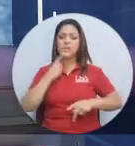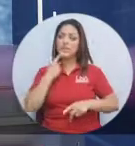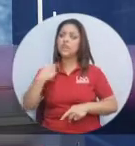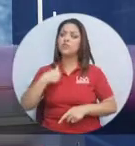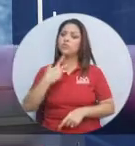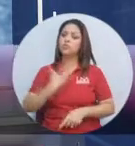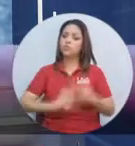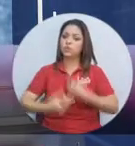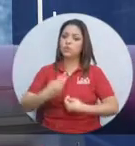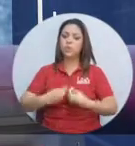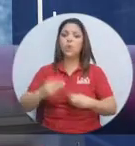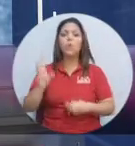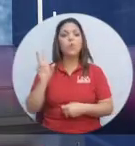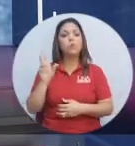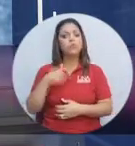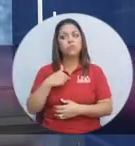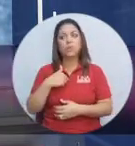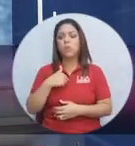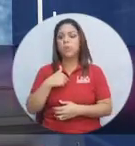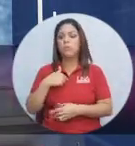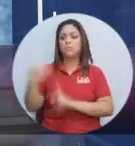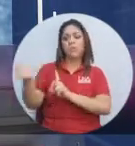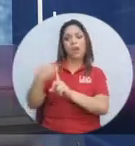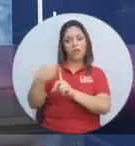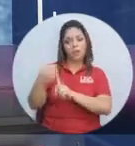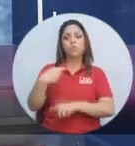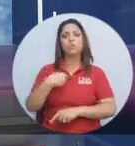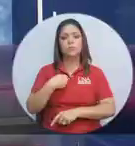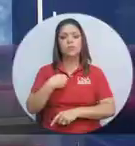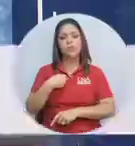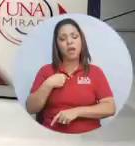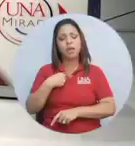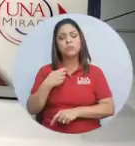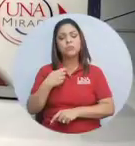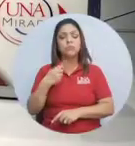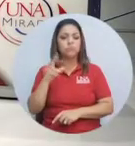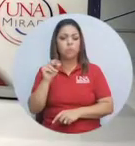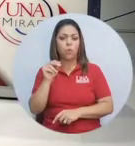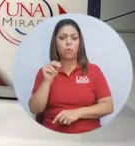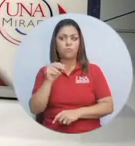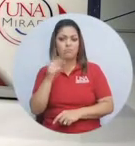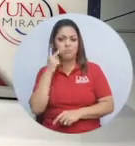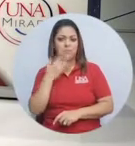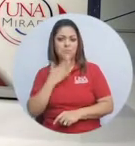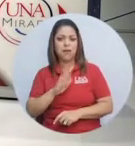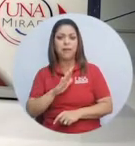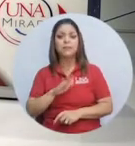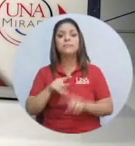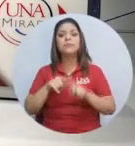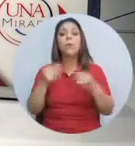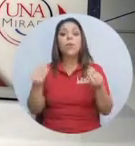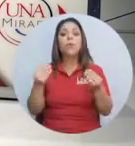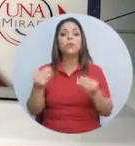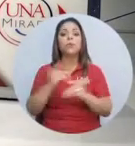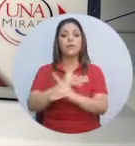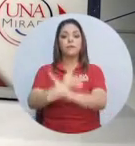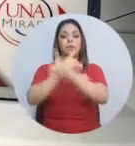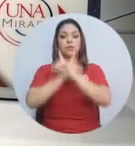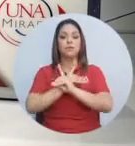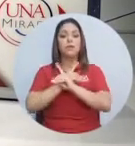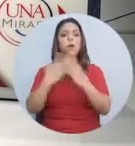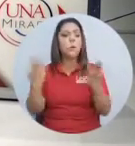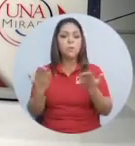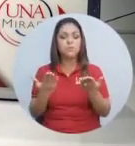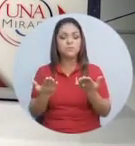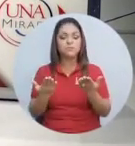algo normal. Eso no es normal ni aquí ni en ninguna parte del universo. Es una forma de violencia. Pero ¿cómo hace la víctima para